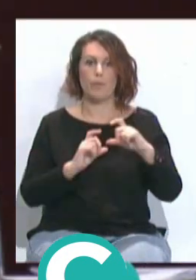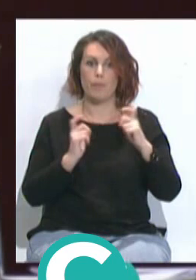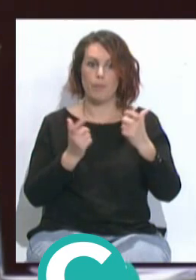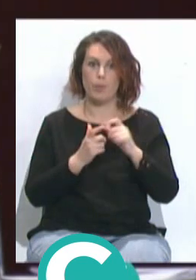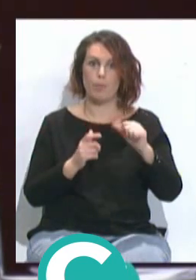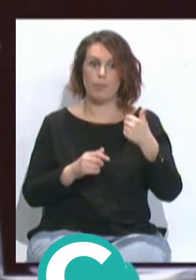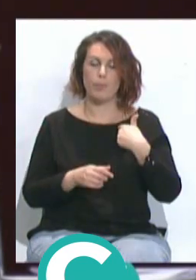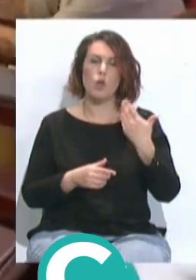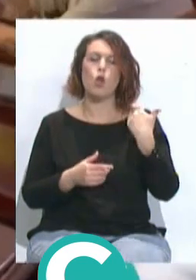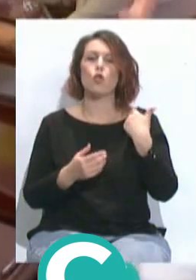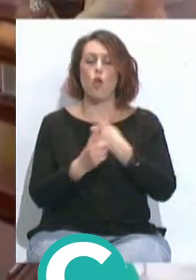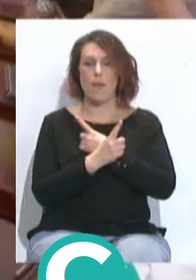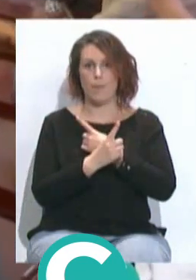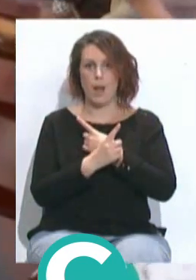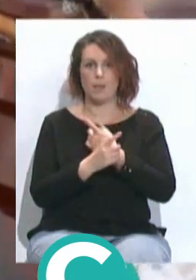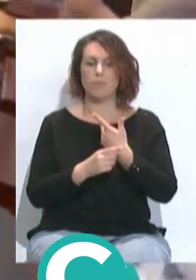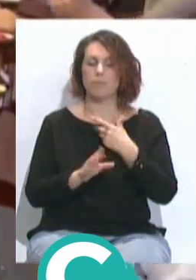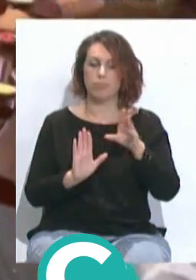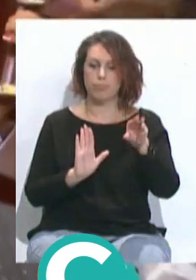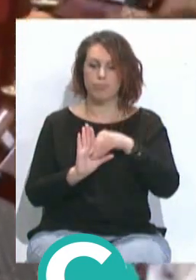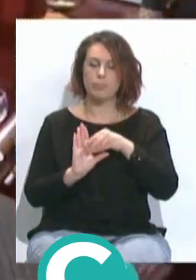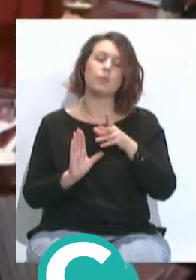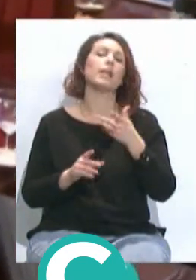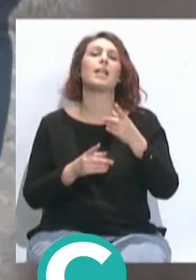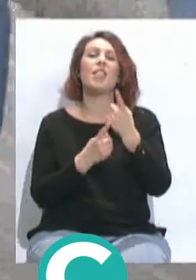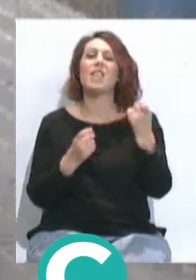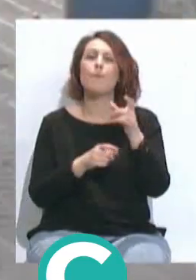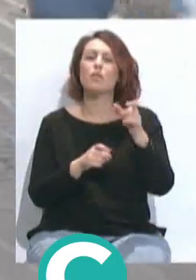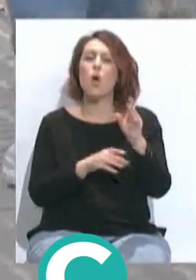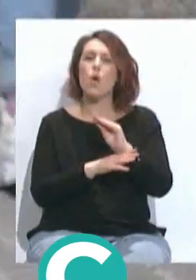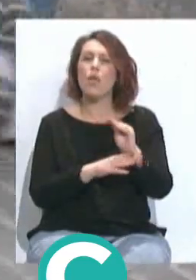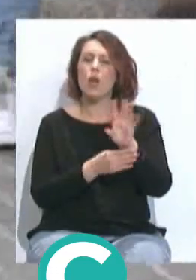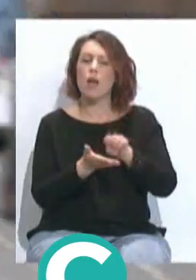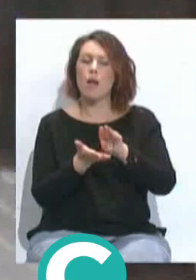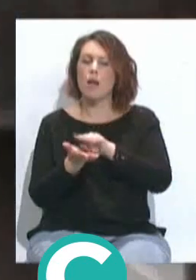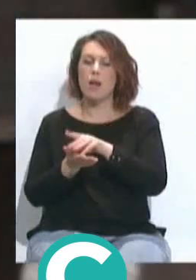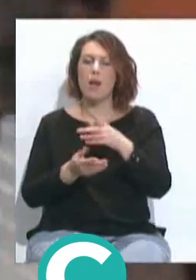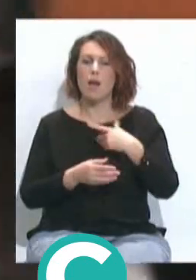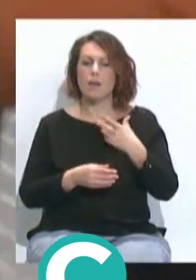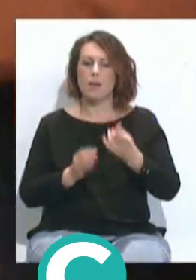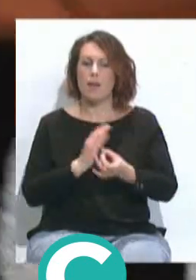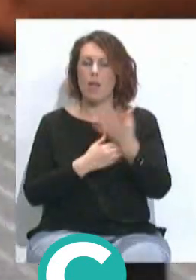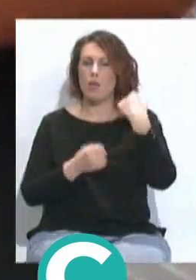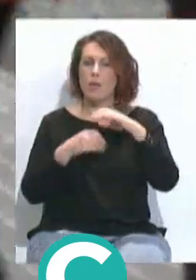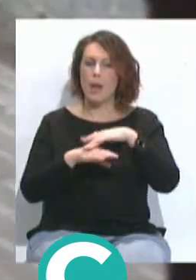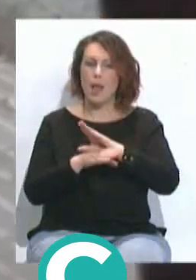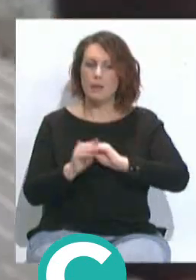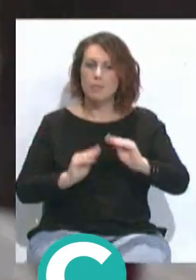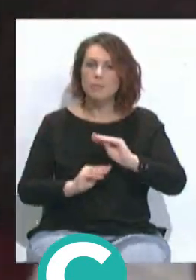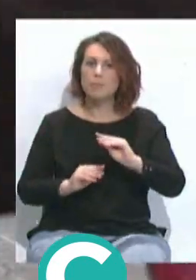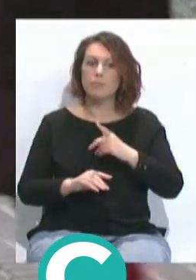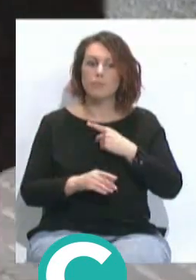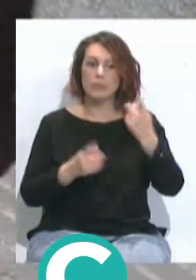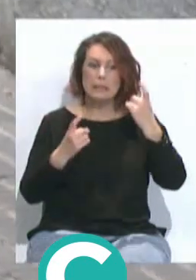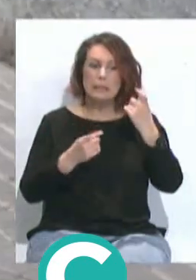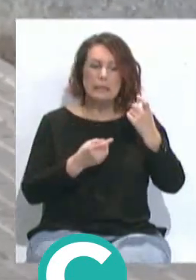pleno el pasado mes de noviembre. Recogerá las necesidades de las personas cuidadoras y activará acciones para solventarlas, aunando